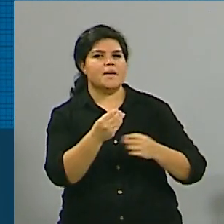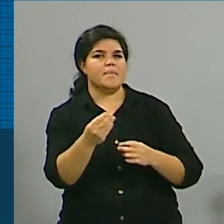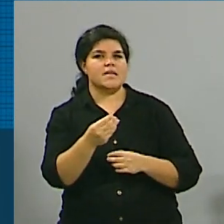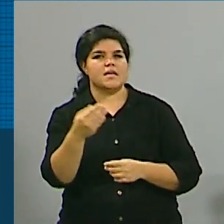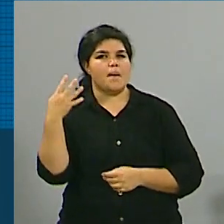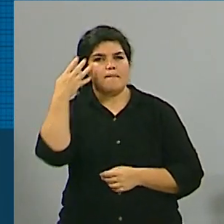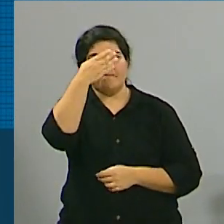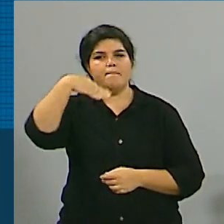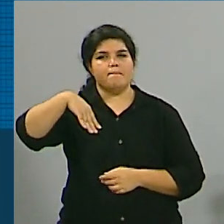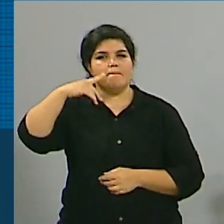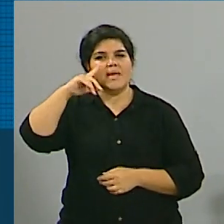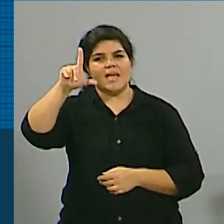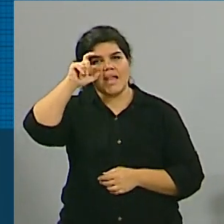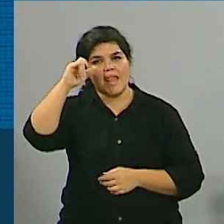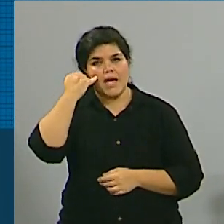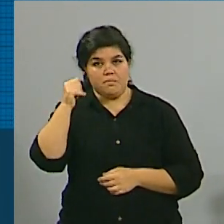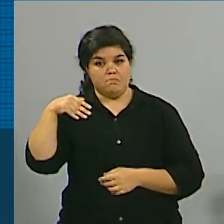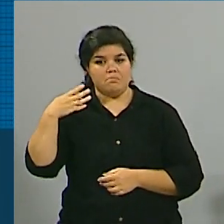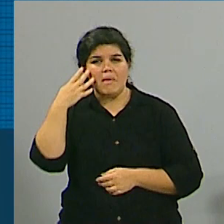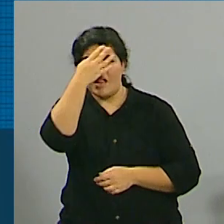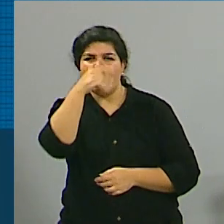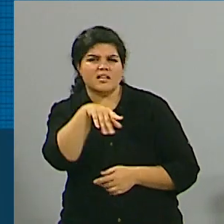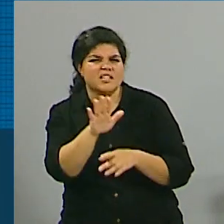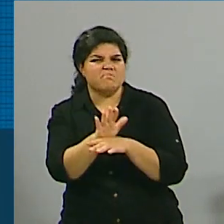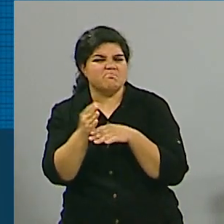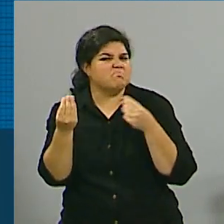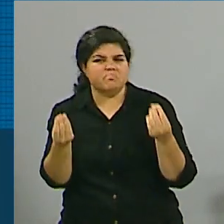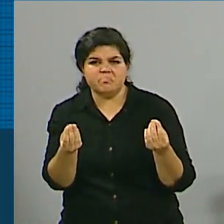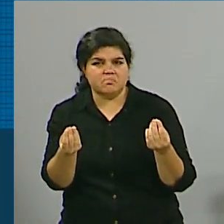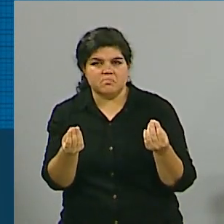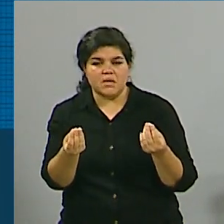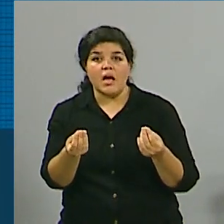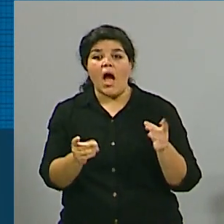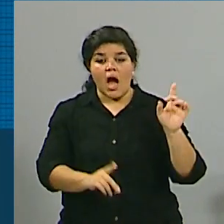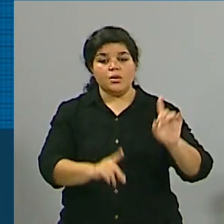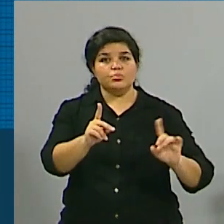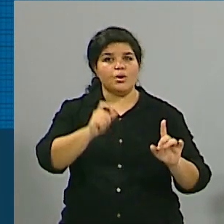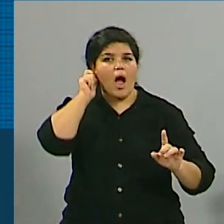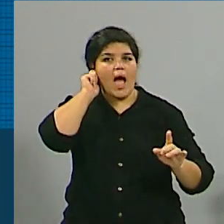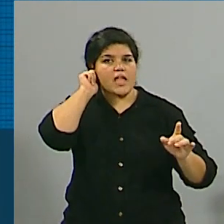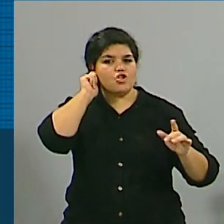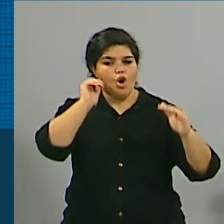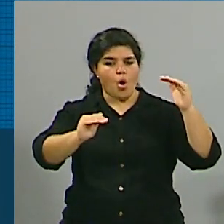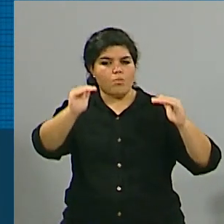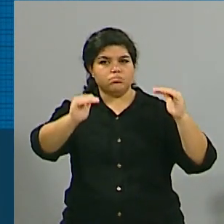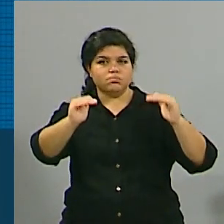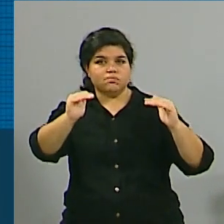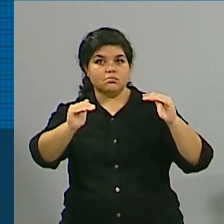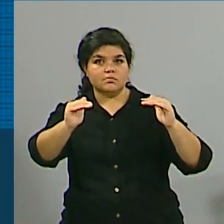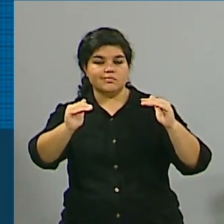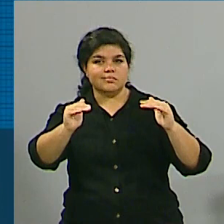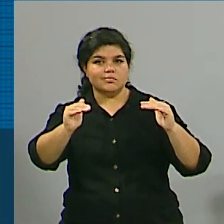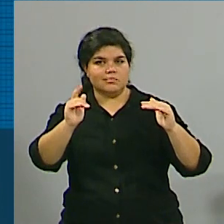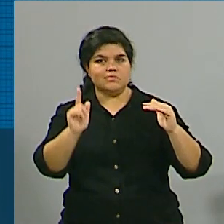en que tenía muy buenos números, sobre todo en cierta franja de edad en nuestro país. Después empezó a bajar a partir de